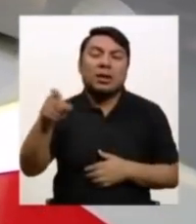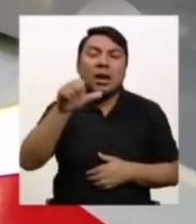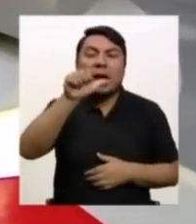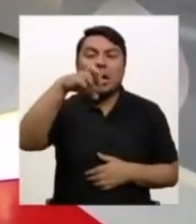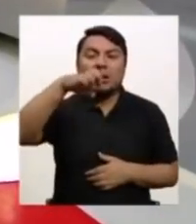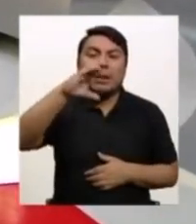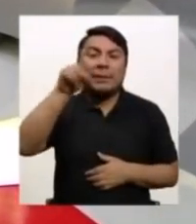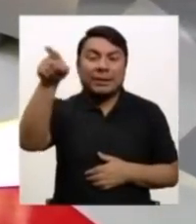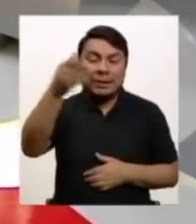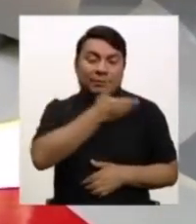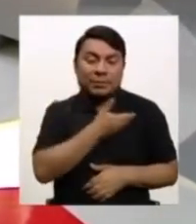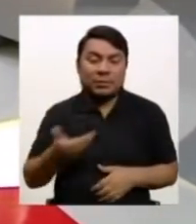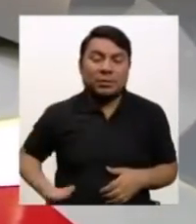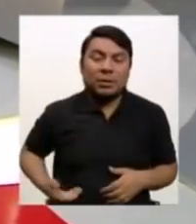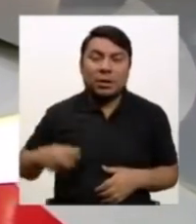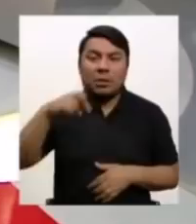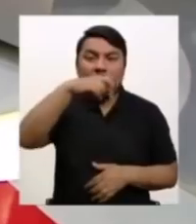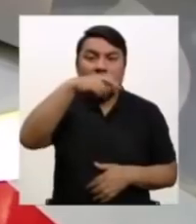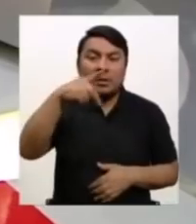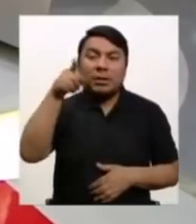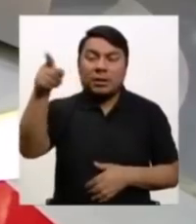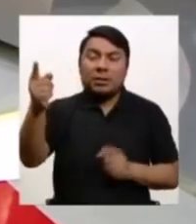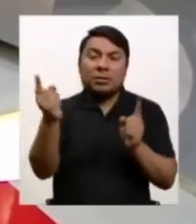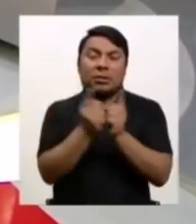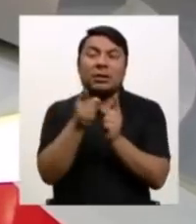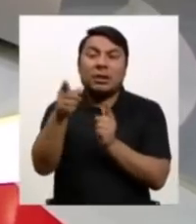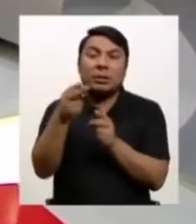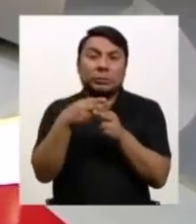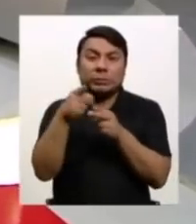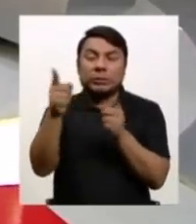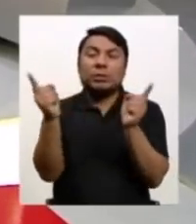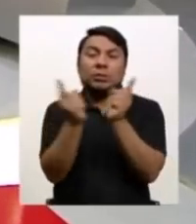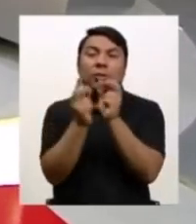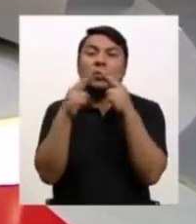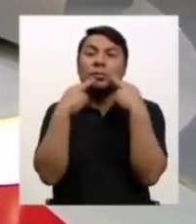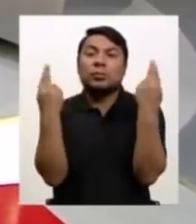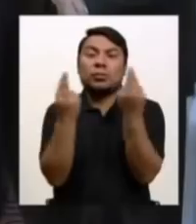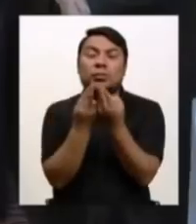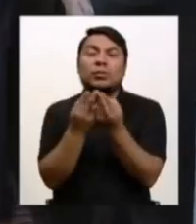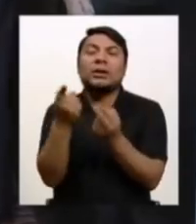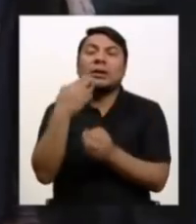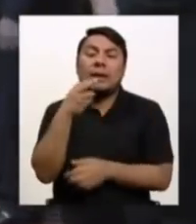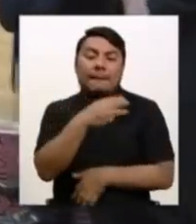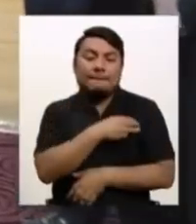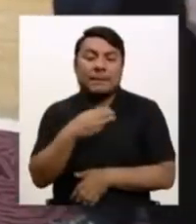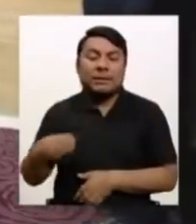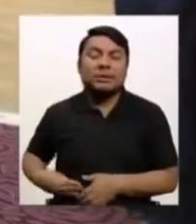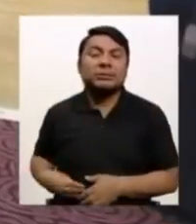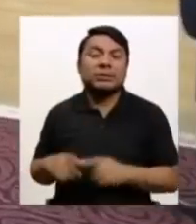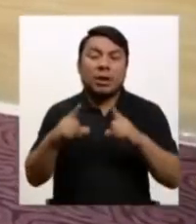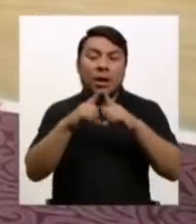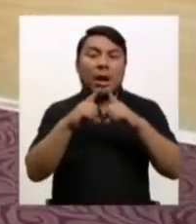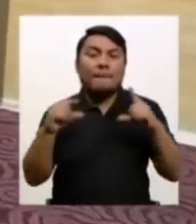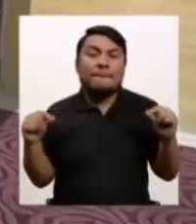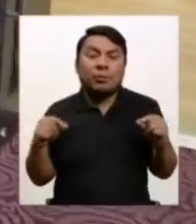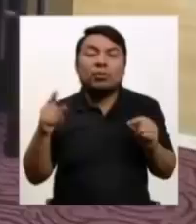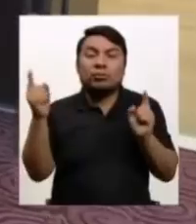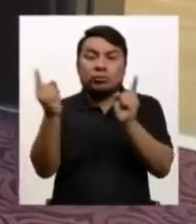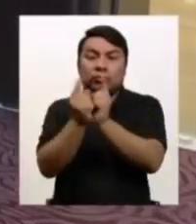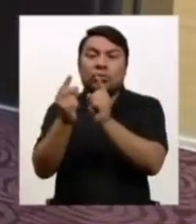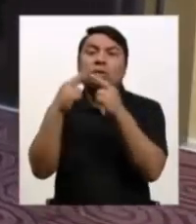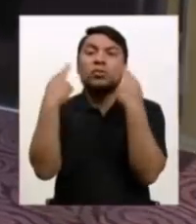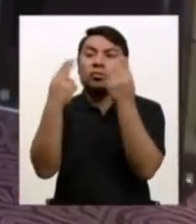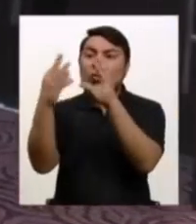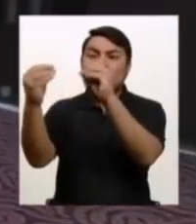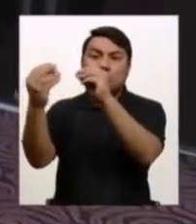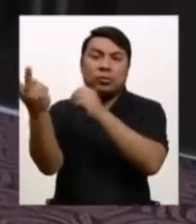Pedro Pablo Kuczynski, quien en breve va a tener una reunión bilateral con el primer ministro de Japón, Shinzo Abe.